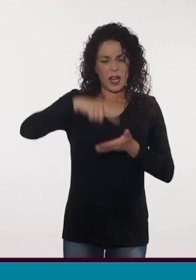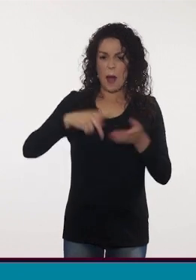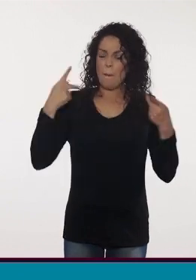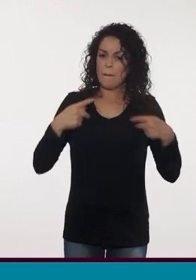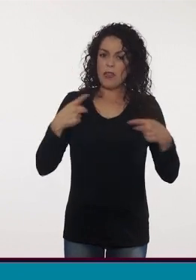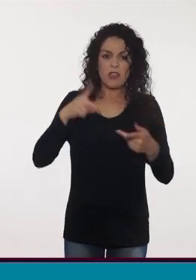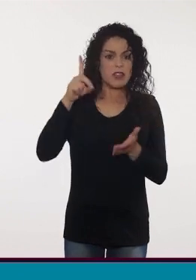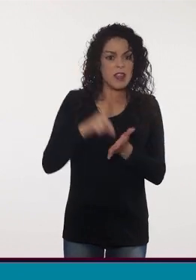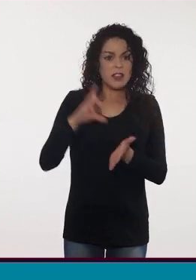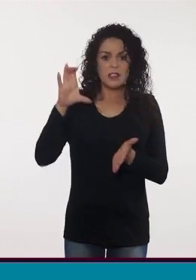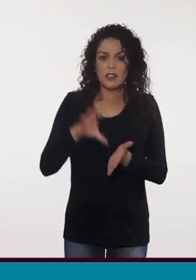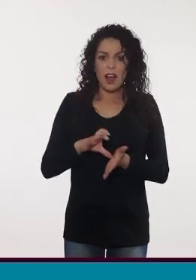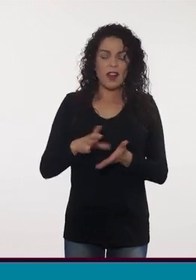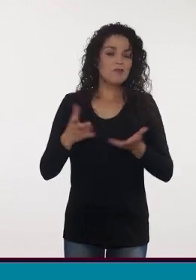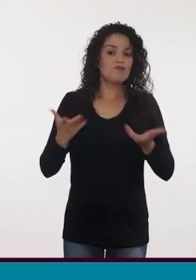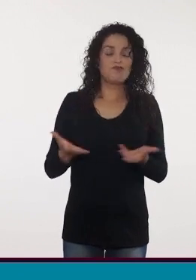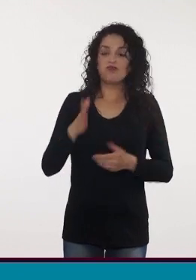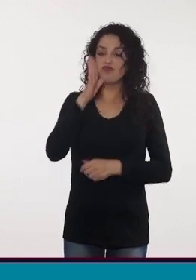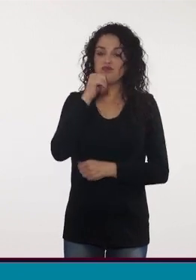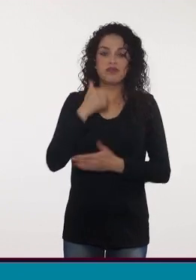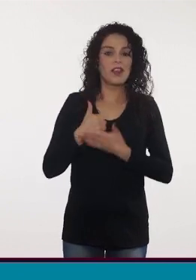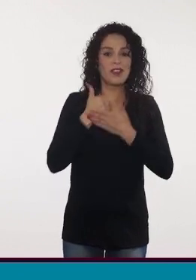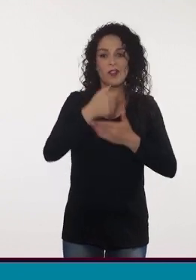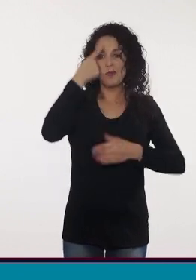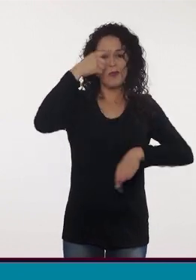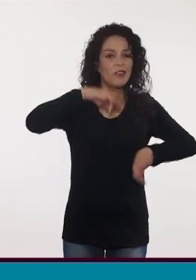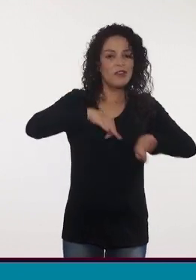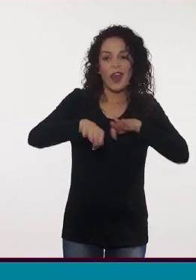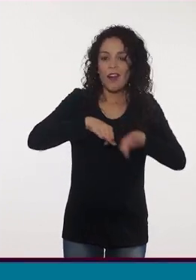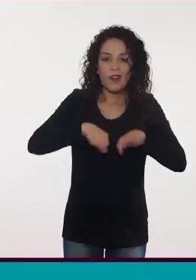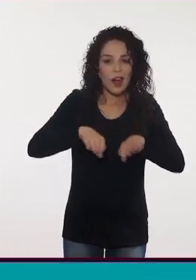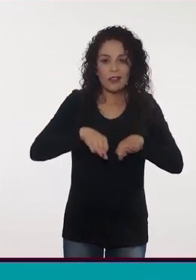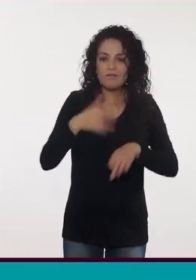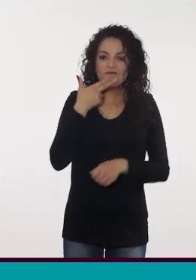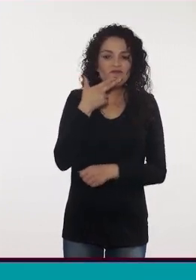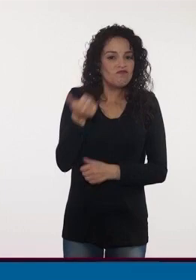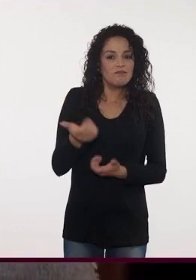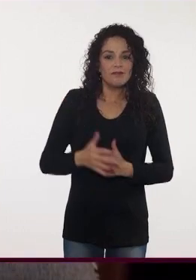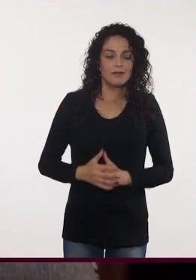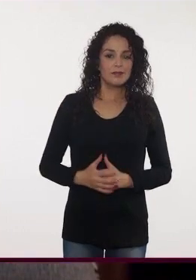con discapacidad son de poca ayuda en el trabajo.